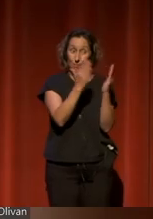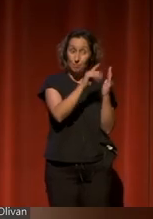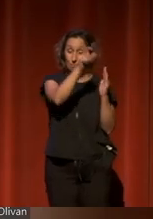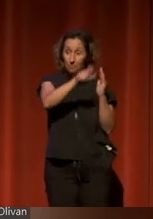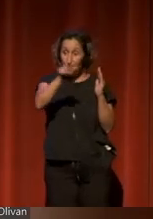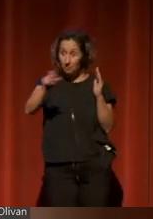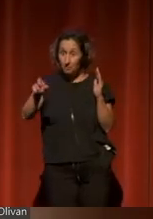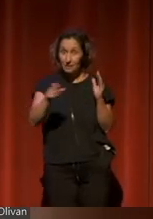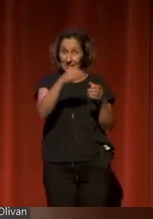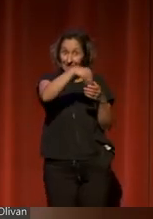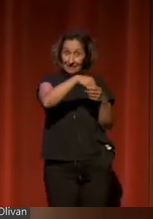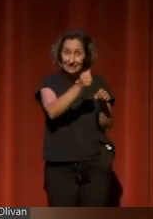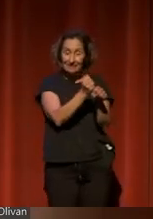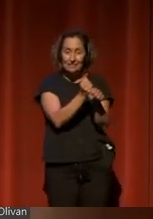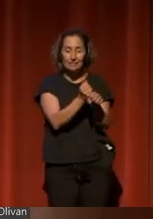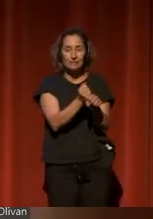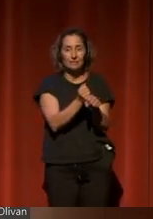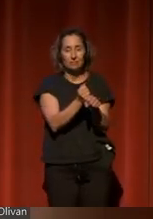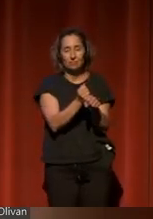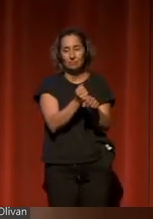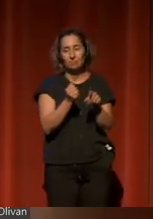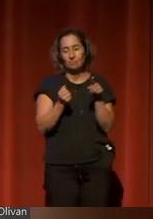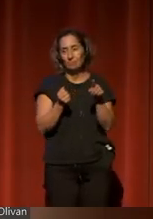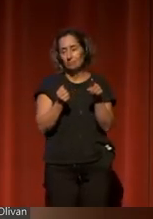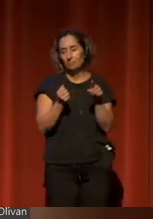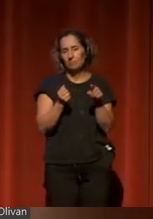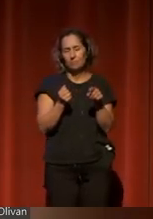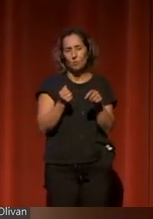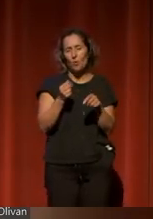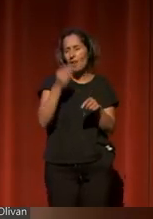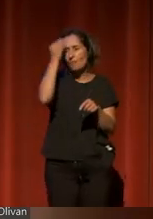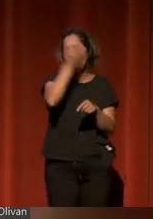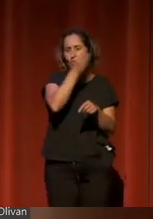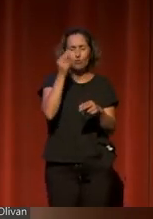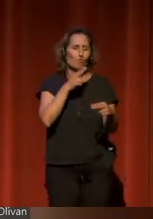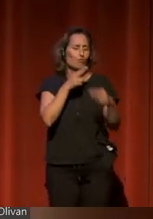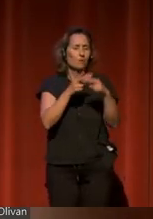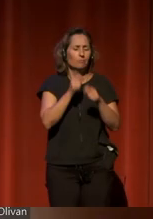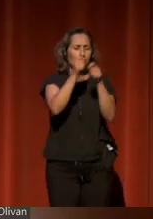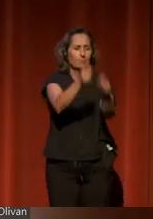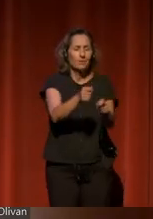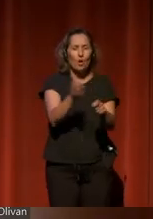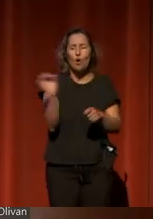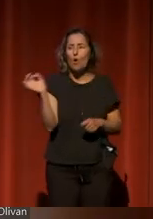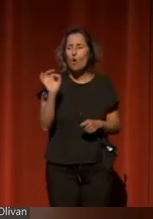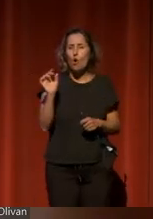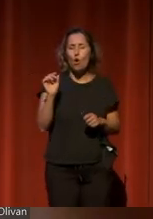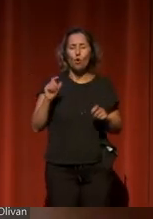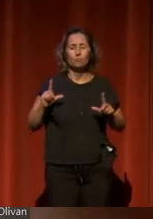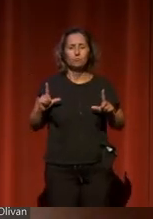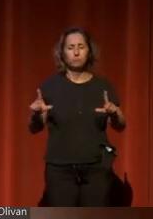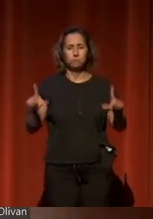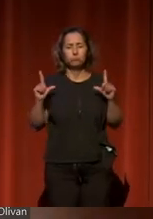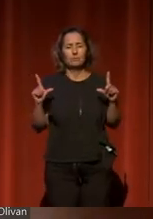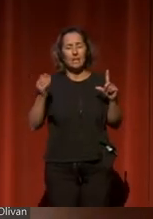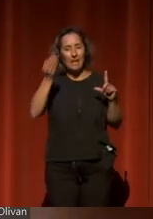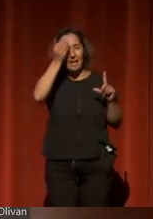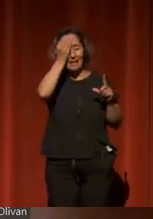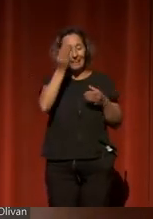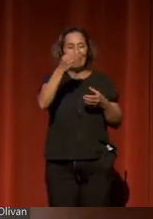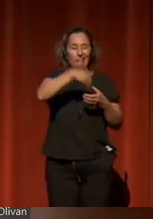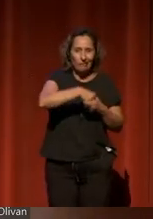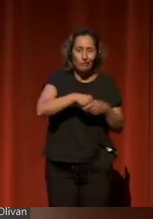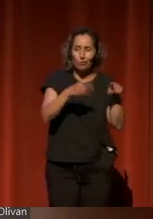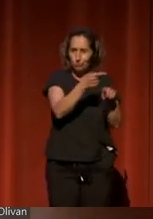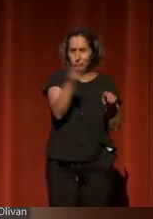deberíais ya per s convertiros no y bautizar a vosotros mismos o reivindicar ese ese título no de de hacker inside